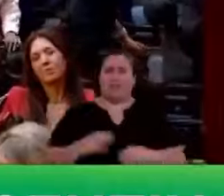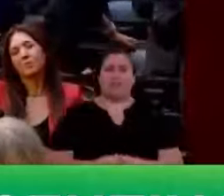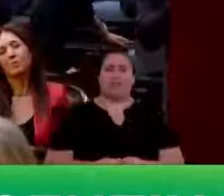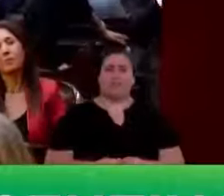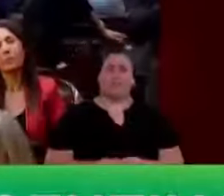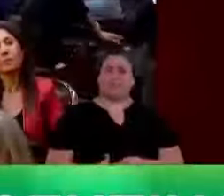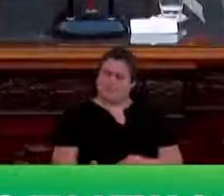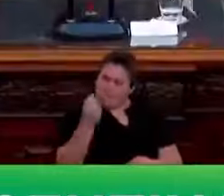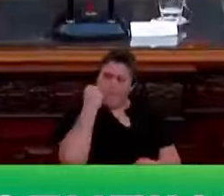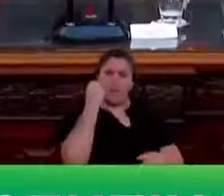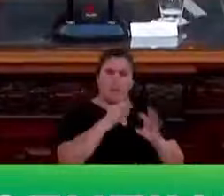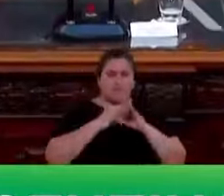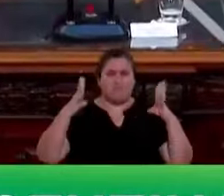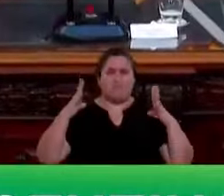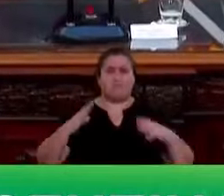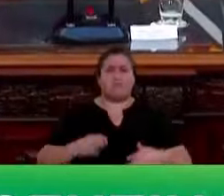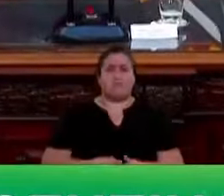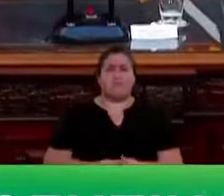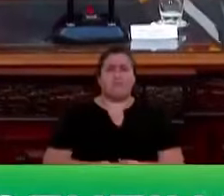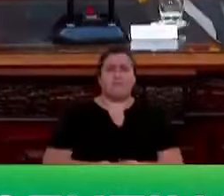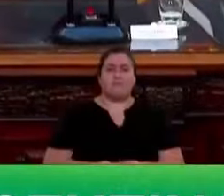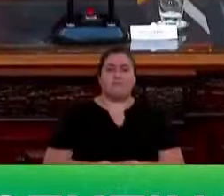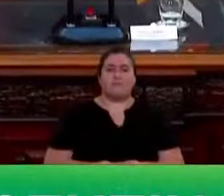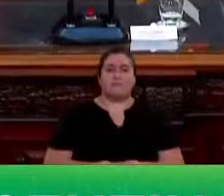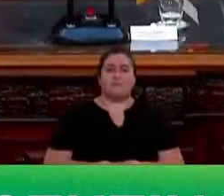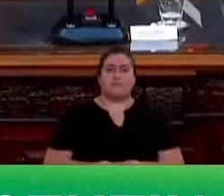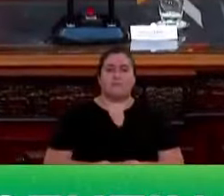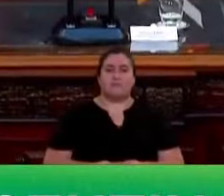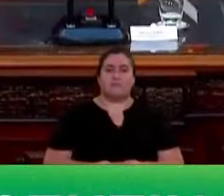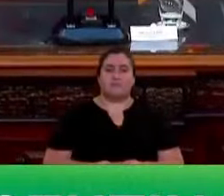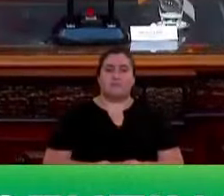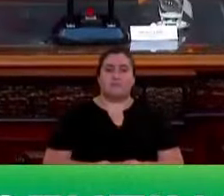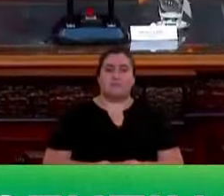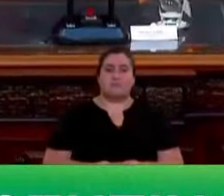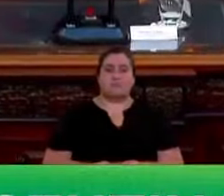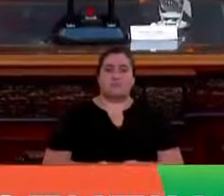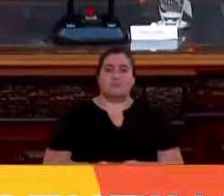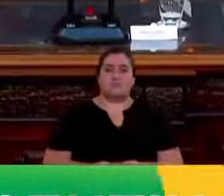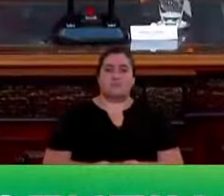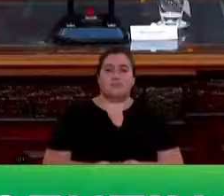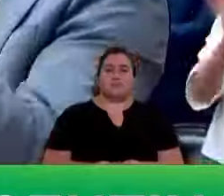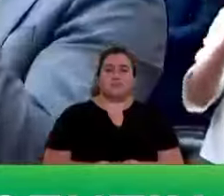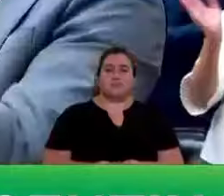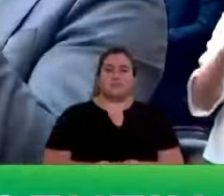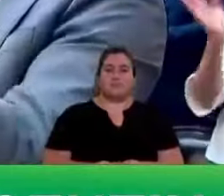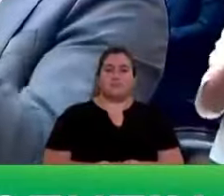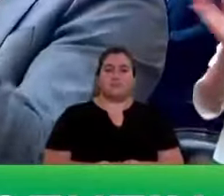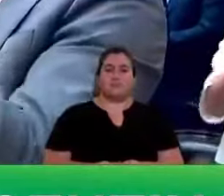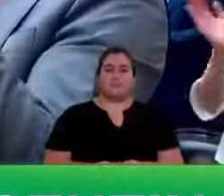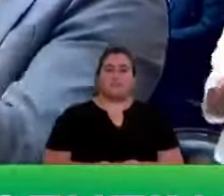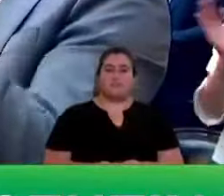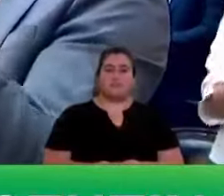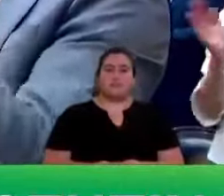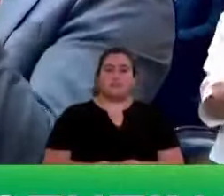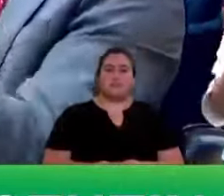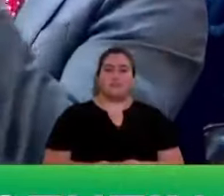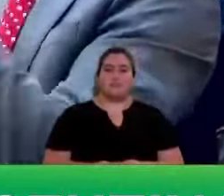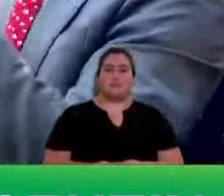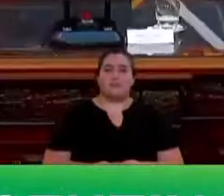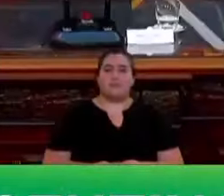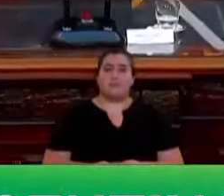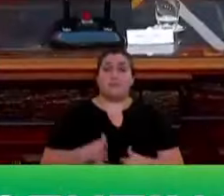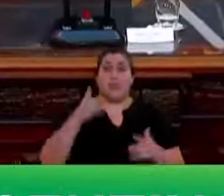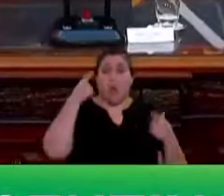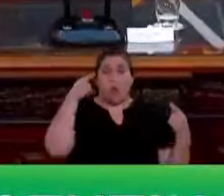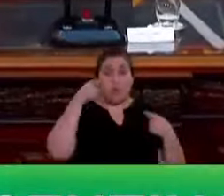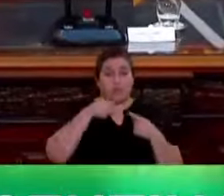debe estar medio mezclado el sentimiento ahí, ¿eh? Sí, hoy de hecho es el día más importante de toda mi carrera política. Yo vi